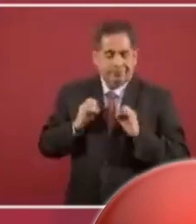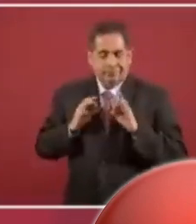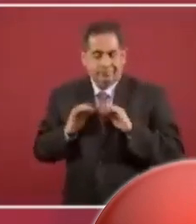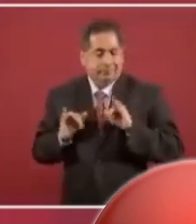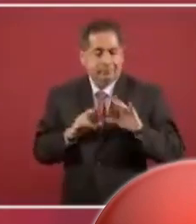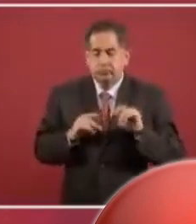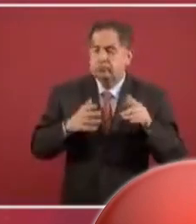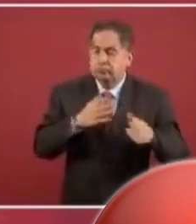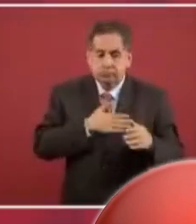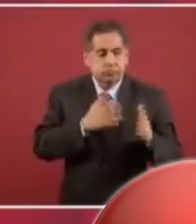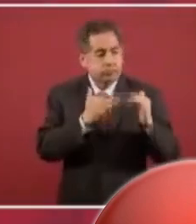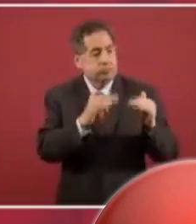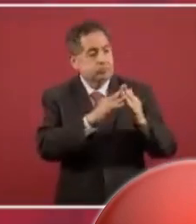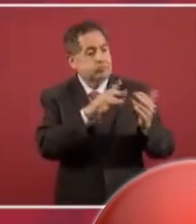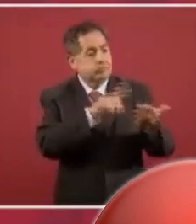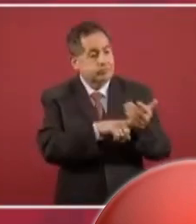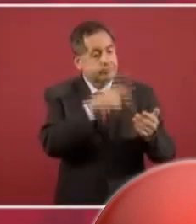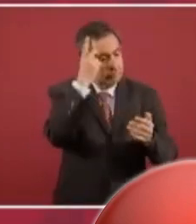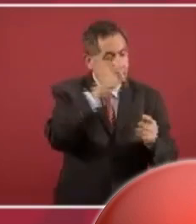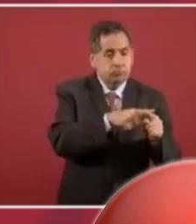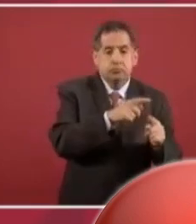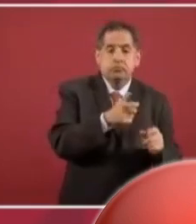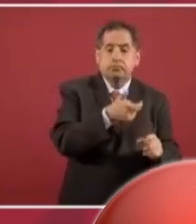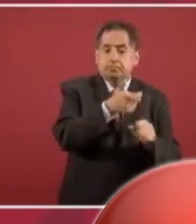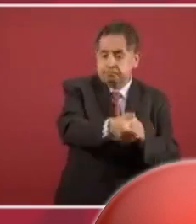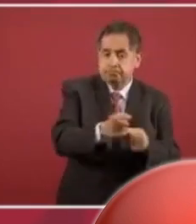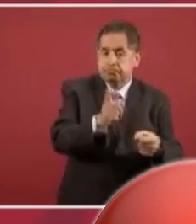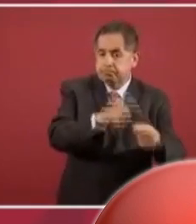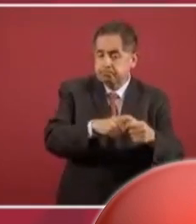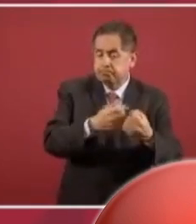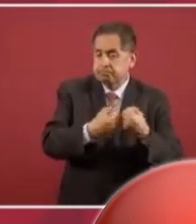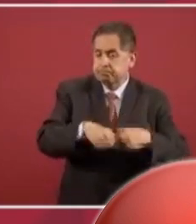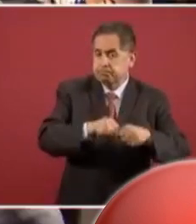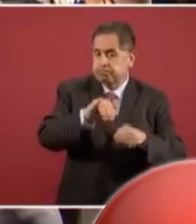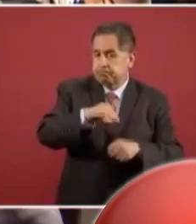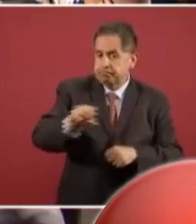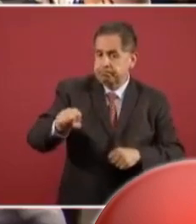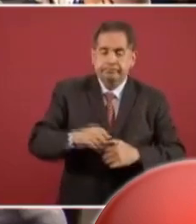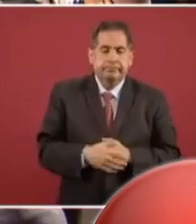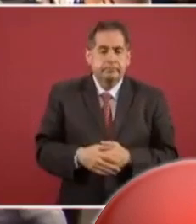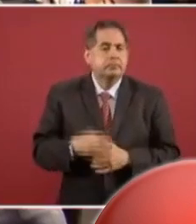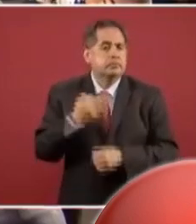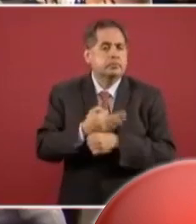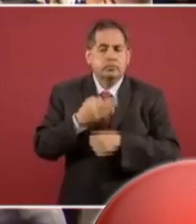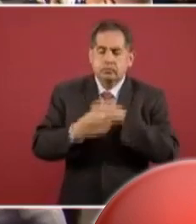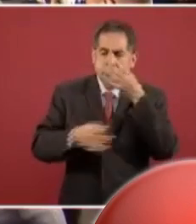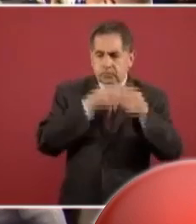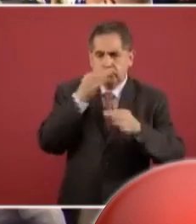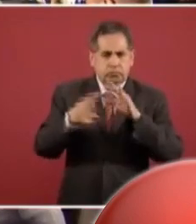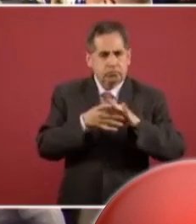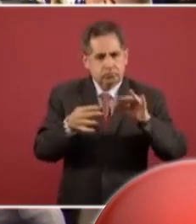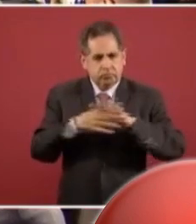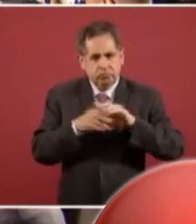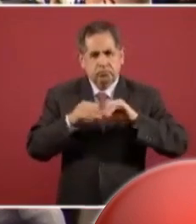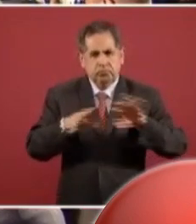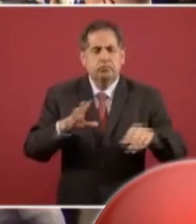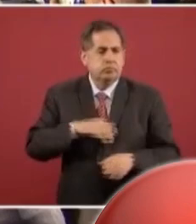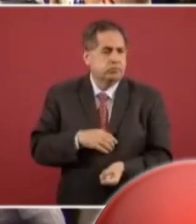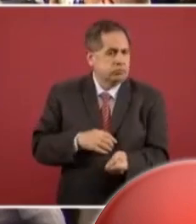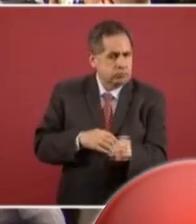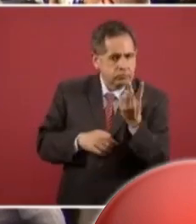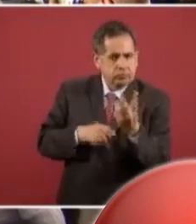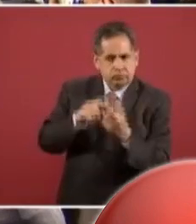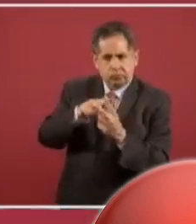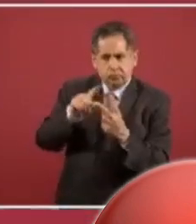importante justamente el día de hoy y esta difusión que se empezará a dar, porque hay dos herramientas esenciales para que